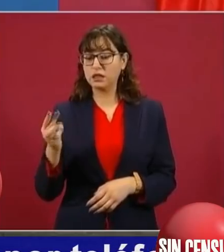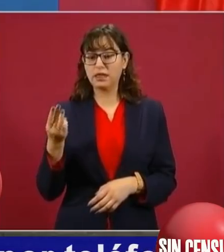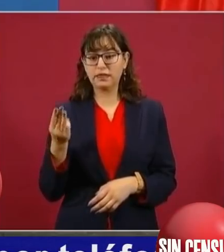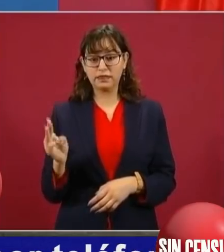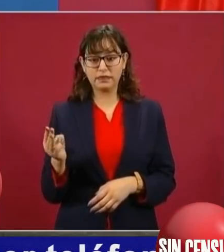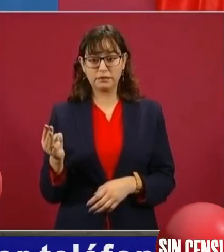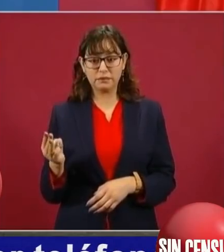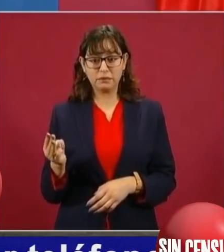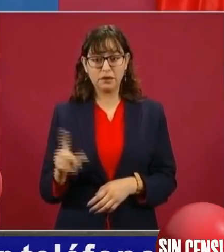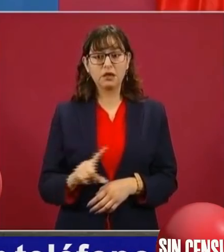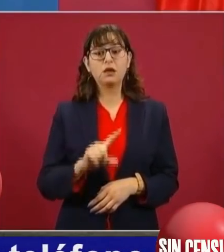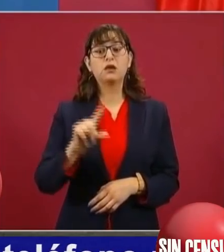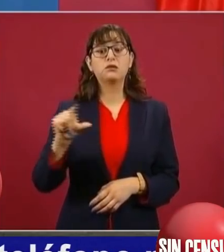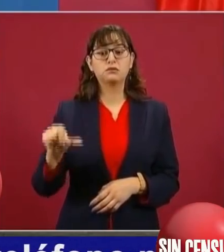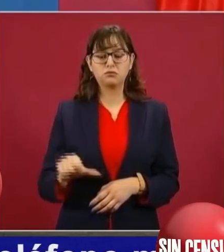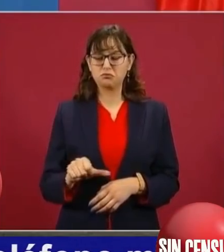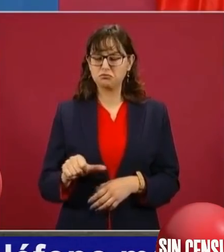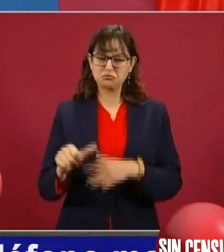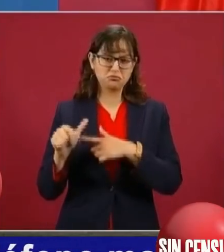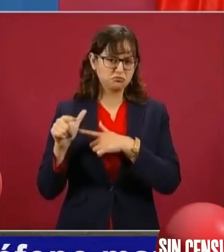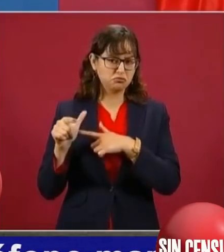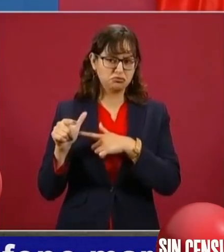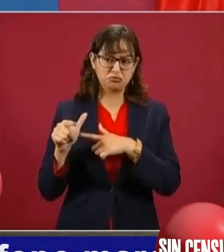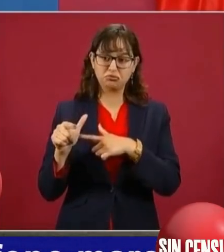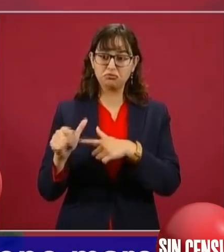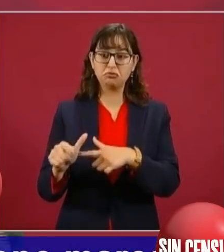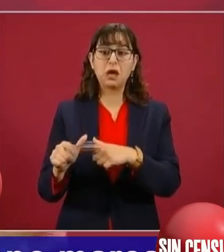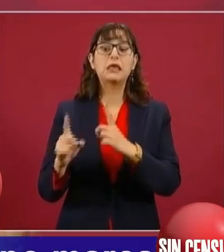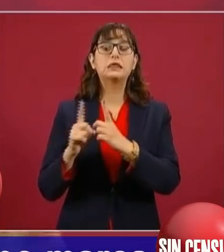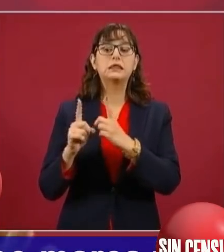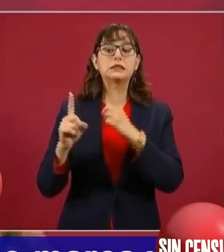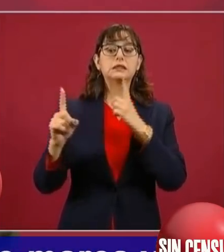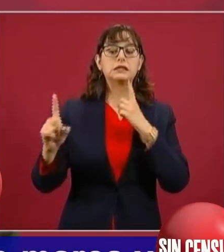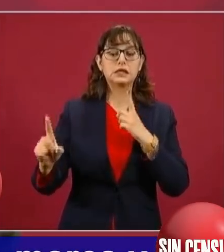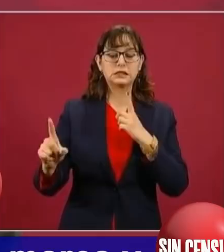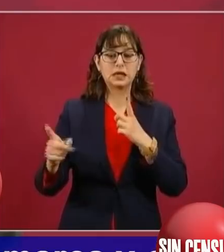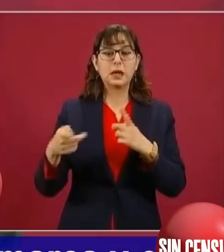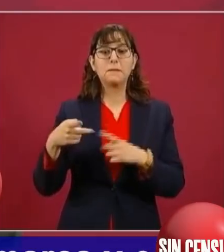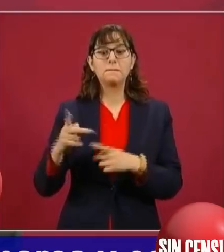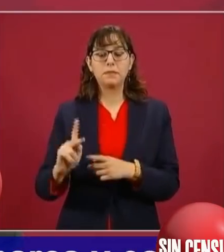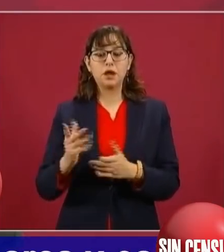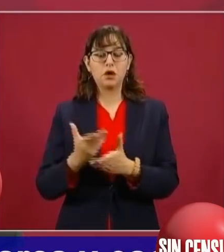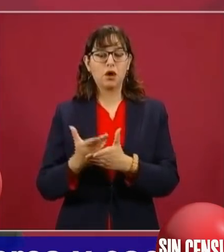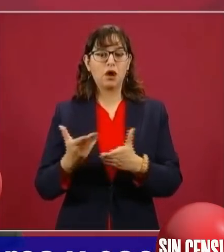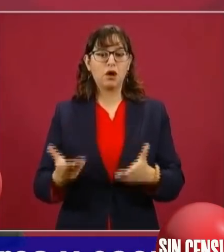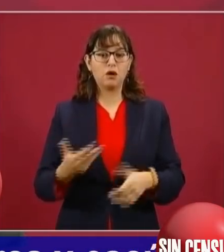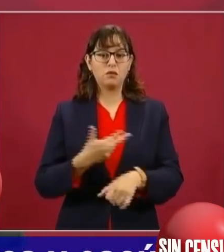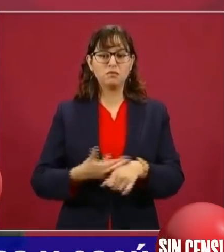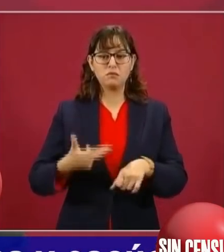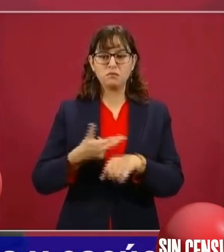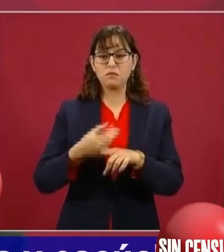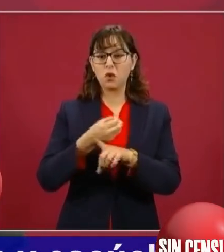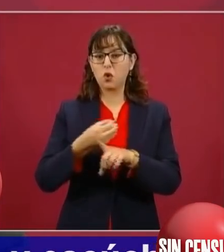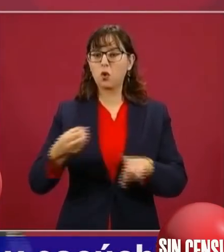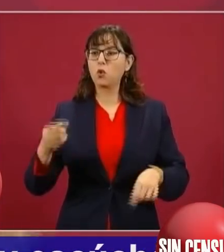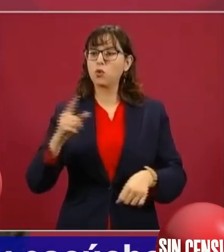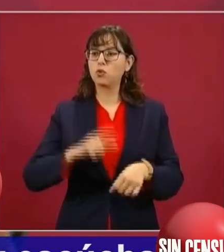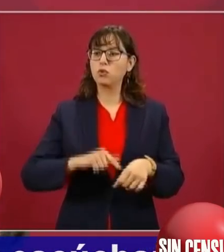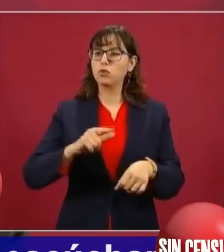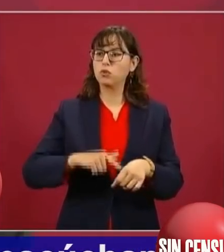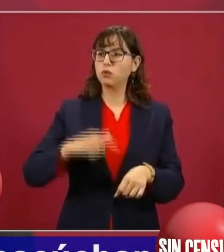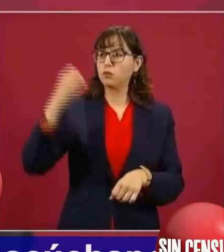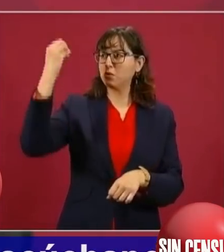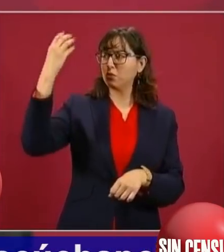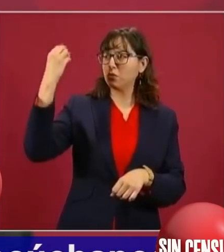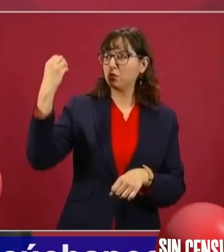y posteriormente ha continuado el proceso de sana distancia, pero guiado por un semáforo de riesgo que permite estimar en